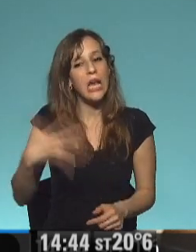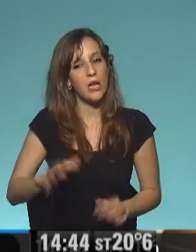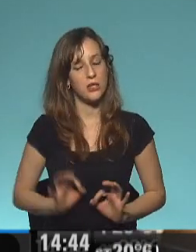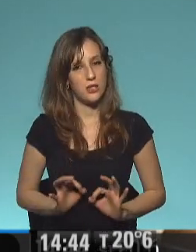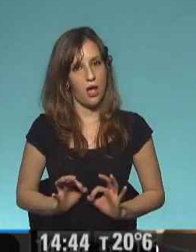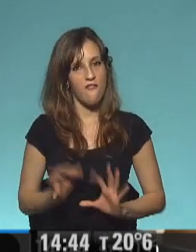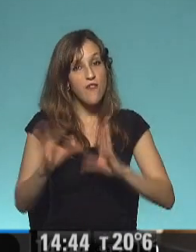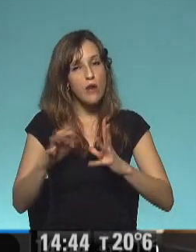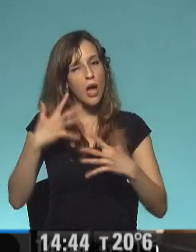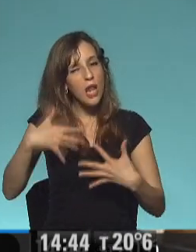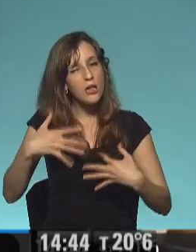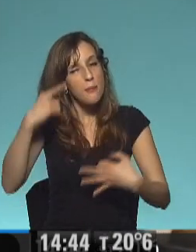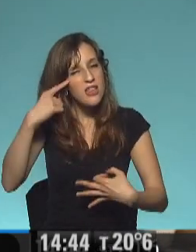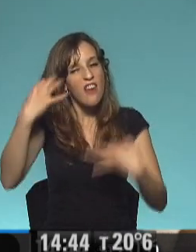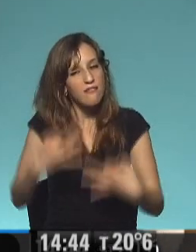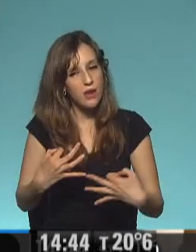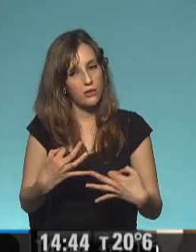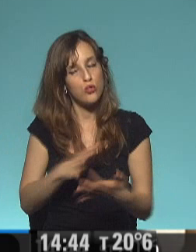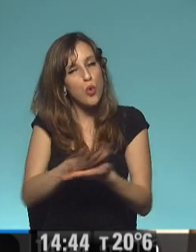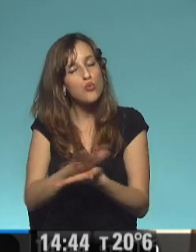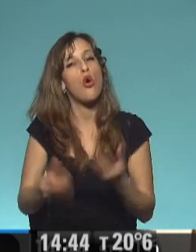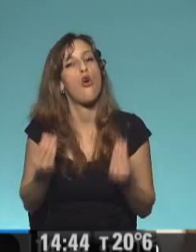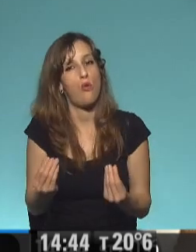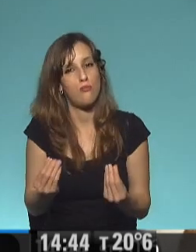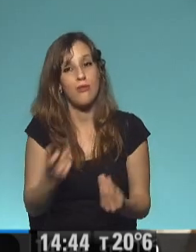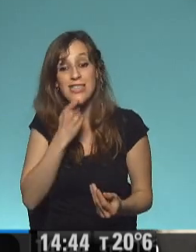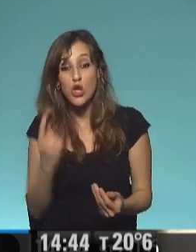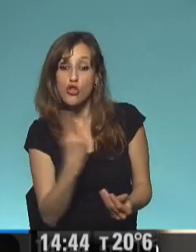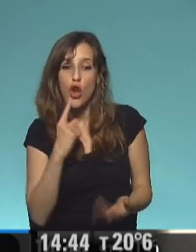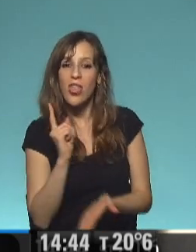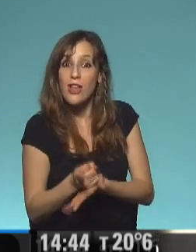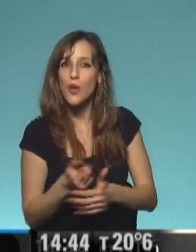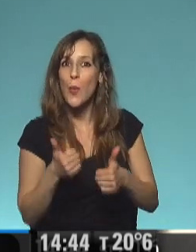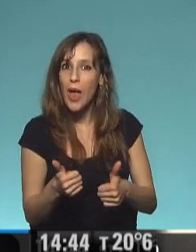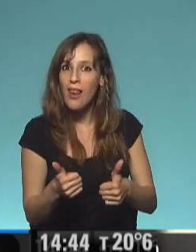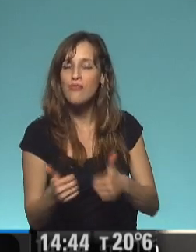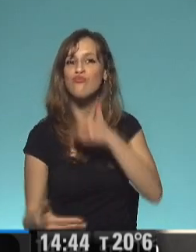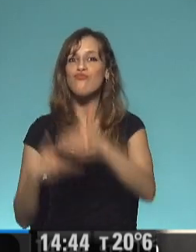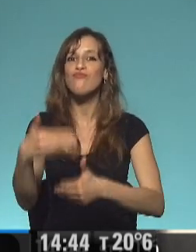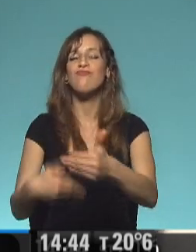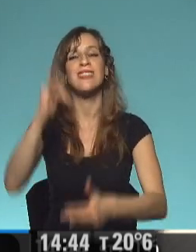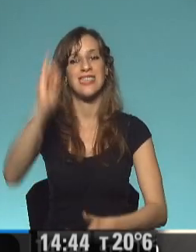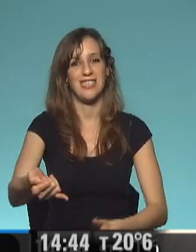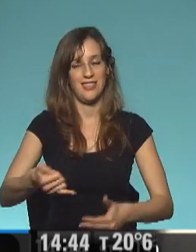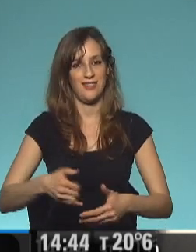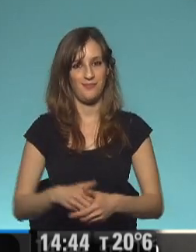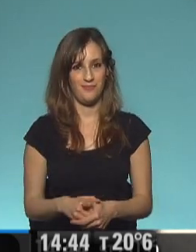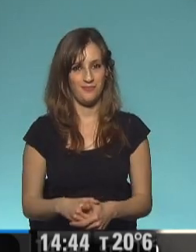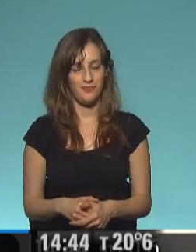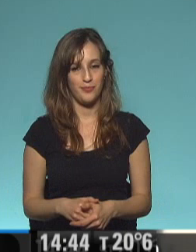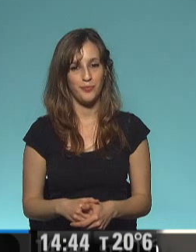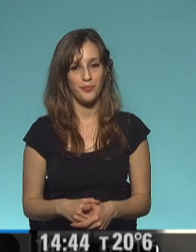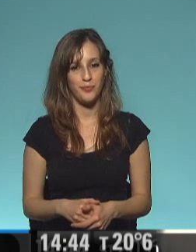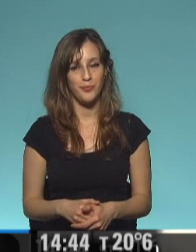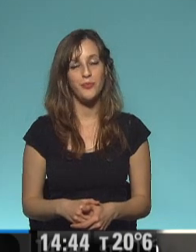educar a los nuestros va a ser la mejor inversión que podamos hacer para competir en el futuro. Déjenme decirle